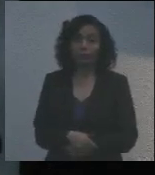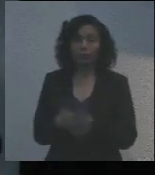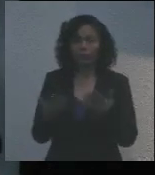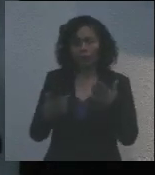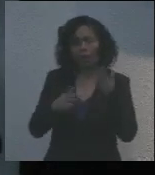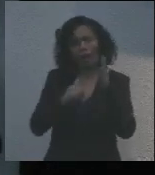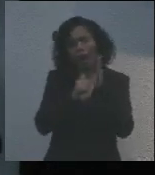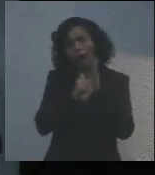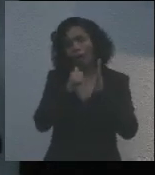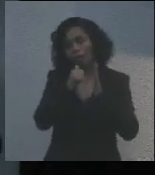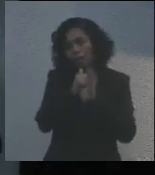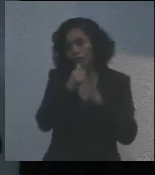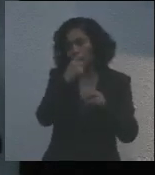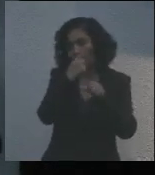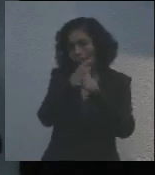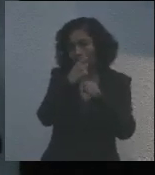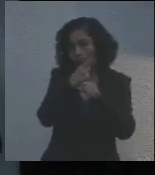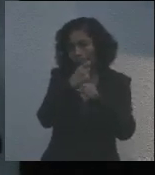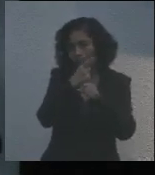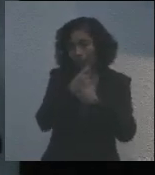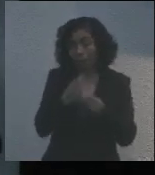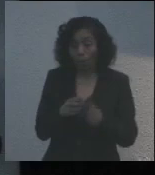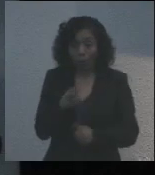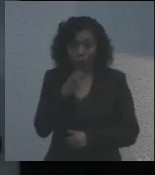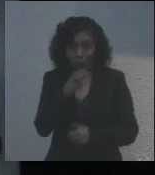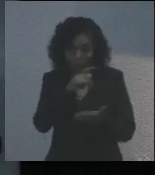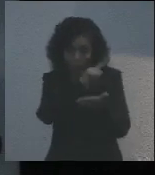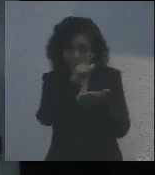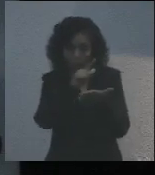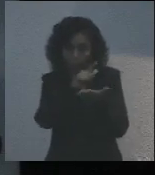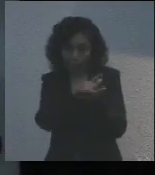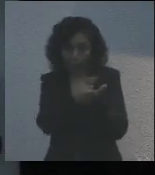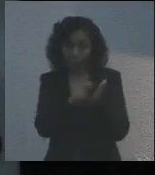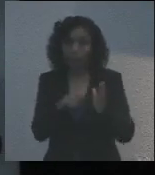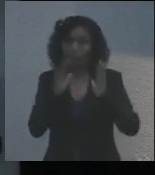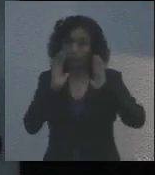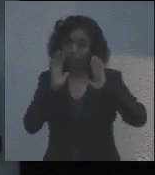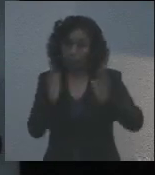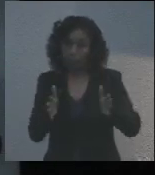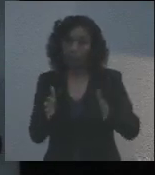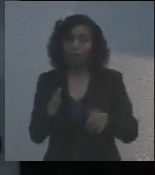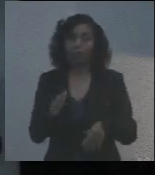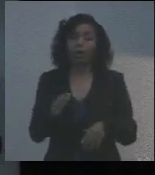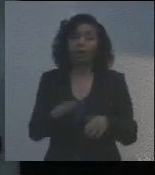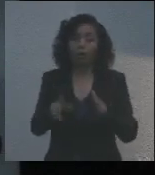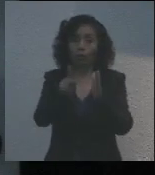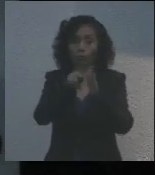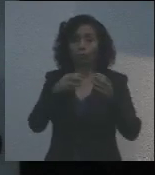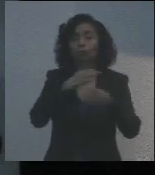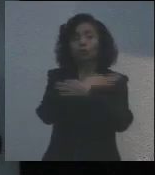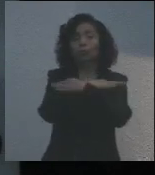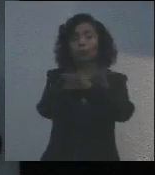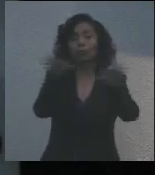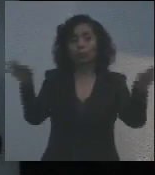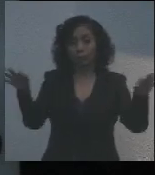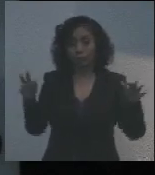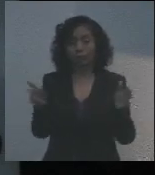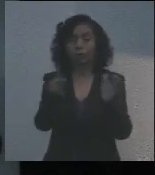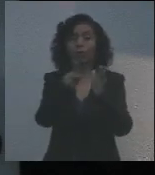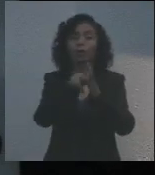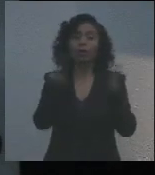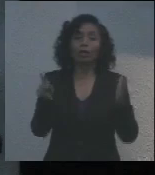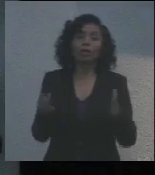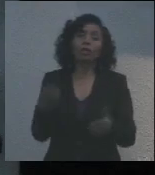transitorios primero el presente decreto entrará en vigor el día siguiente de su publicación en el periódico